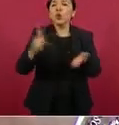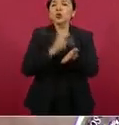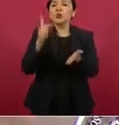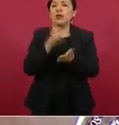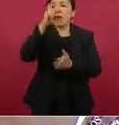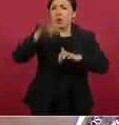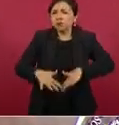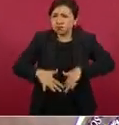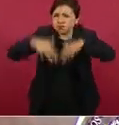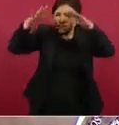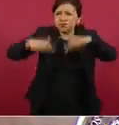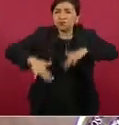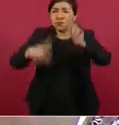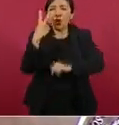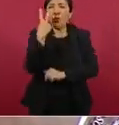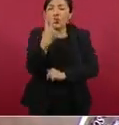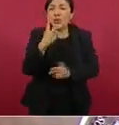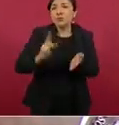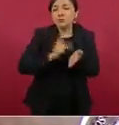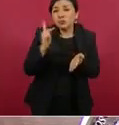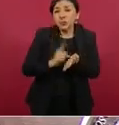dos veces,